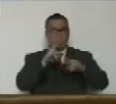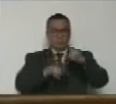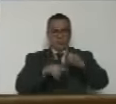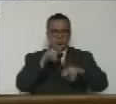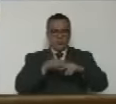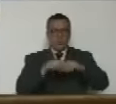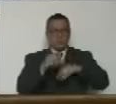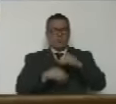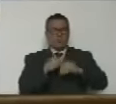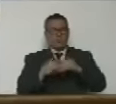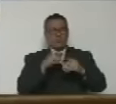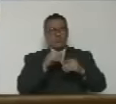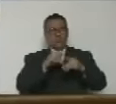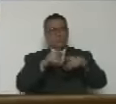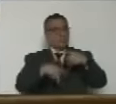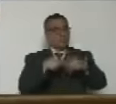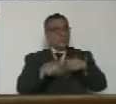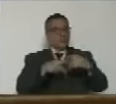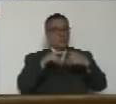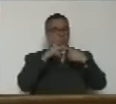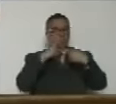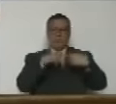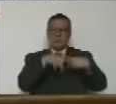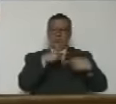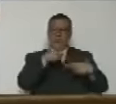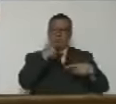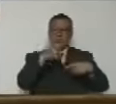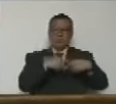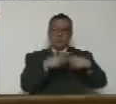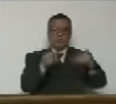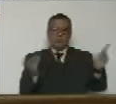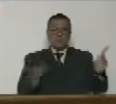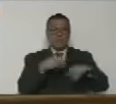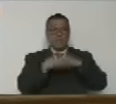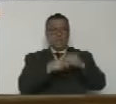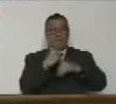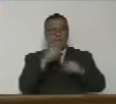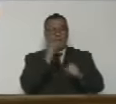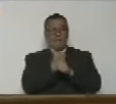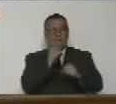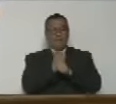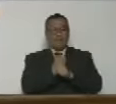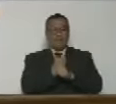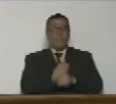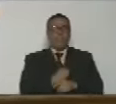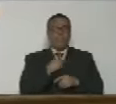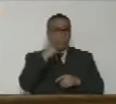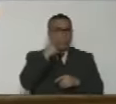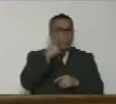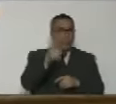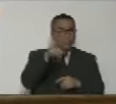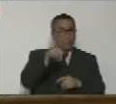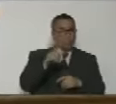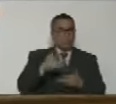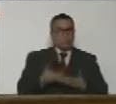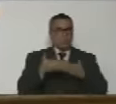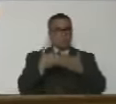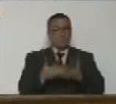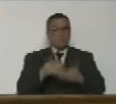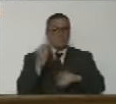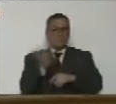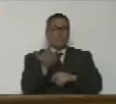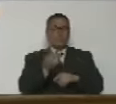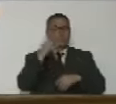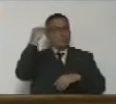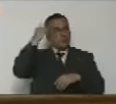construcción, ejecución y desarrollo de las políticas públicas atribuidas según sus funciones. La observancia de esta disposición será